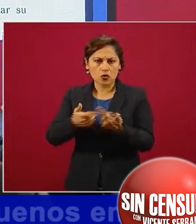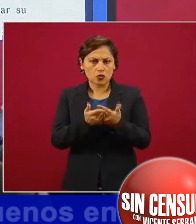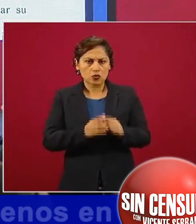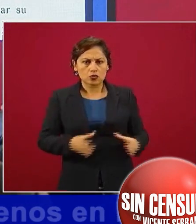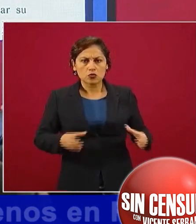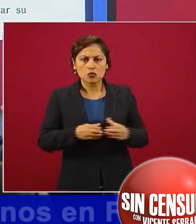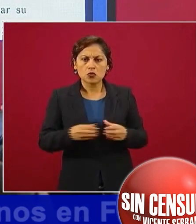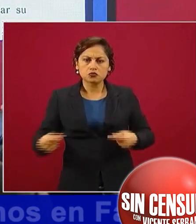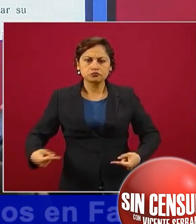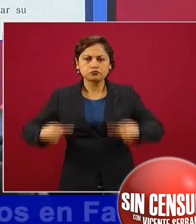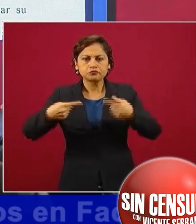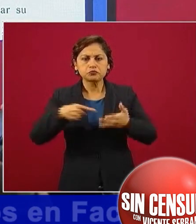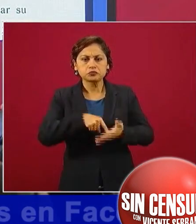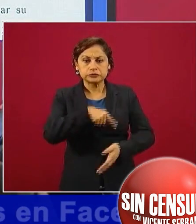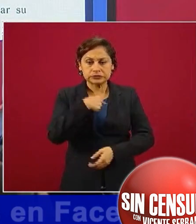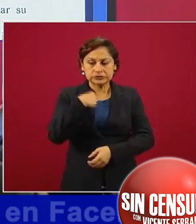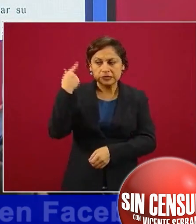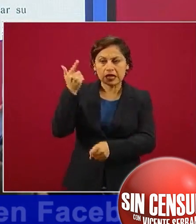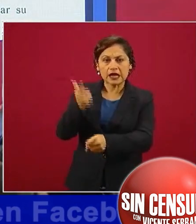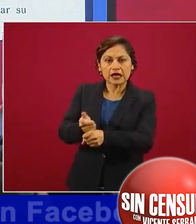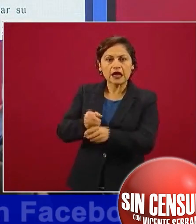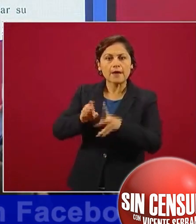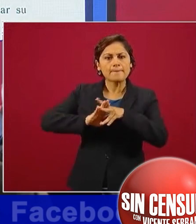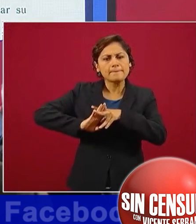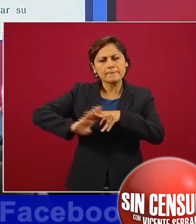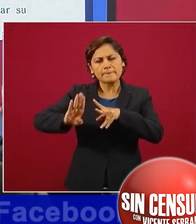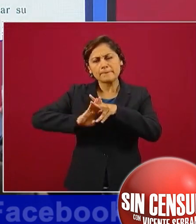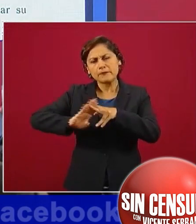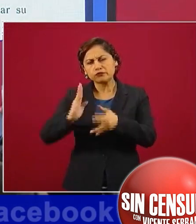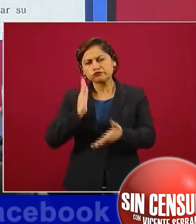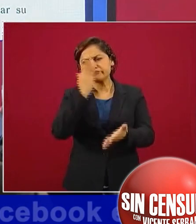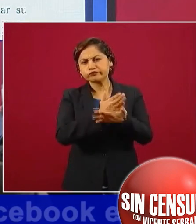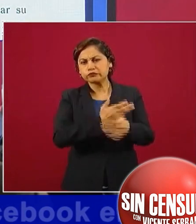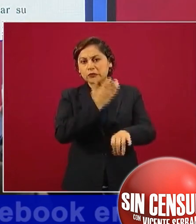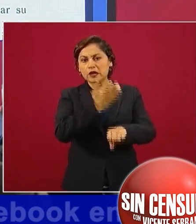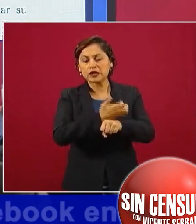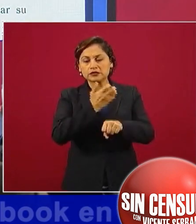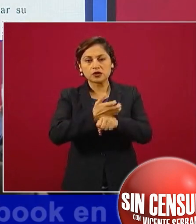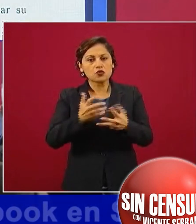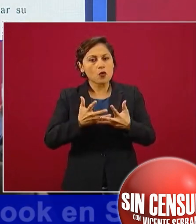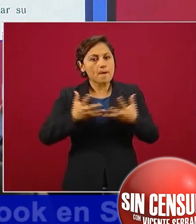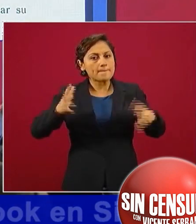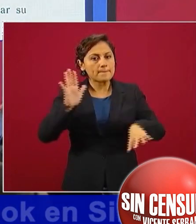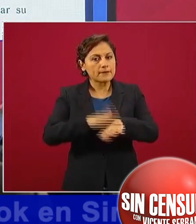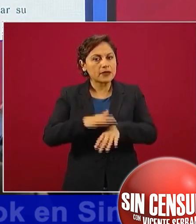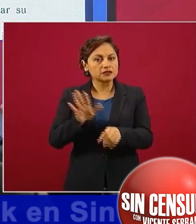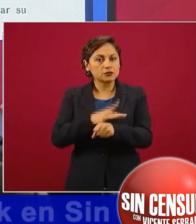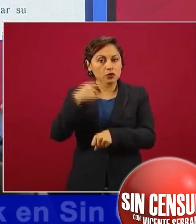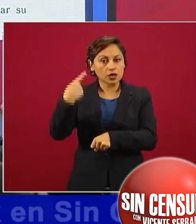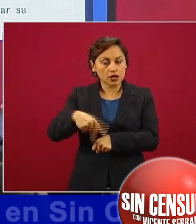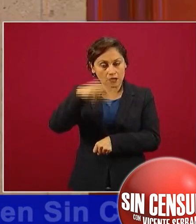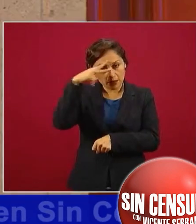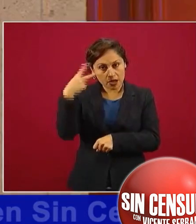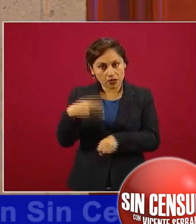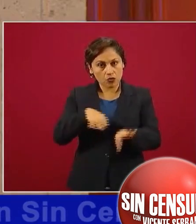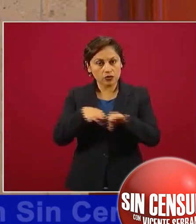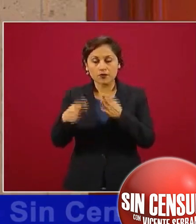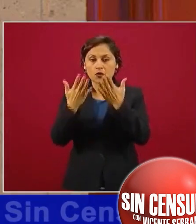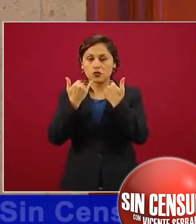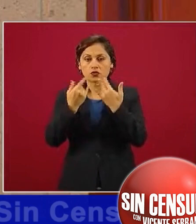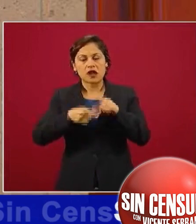subrayar la altísima migración masiva de mexicanos hacia Estados Unidos si se profundiza la crisis de desempleo e inseguridad.